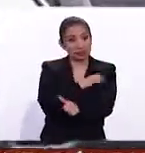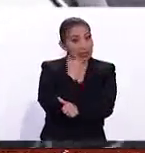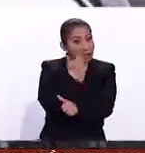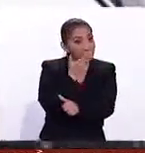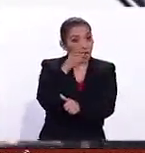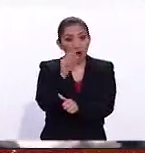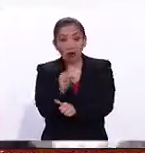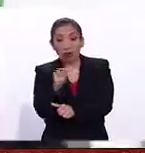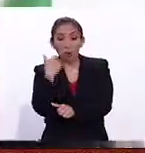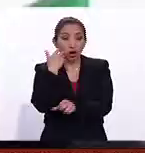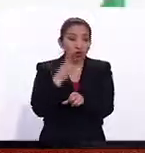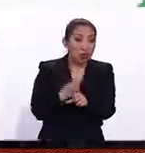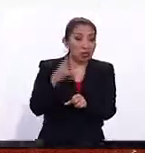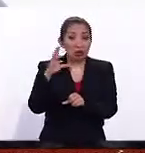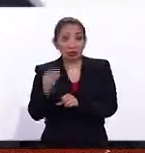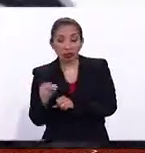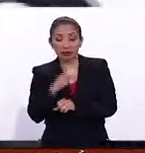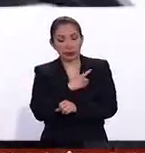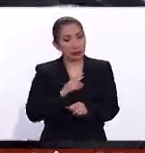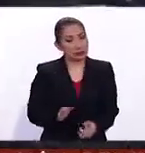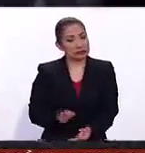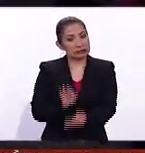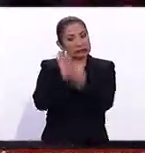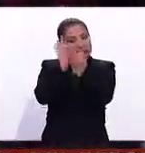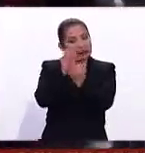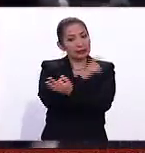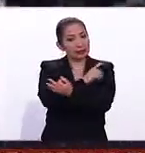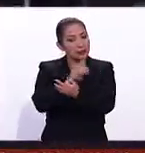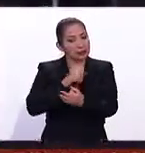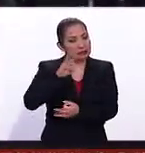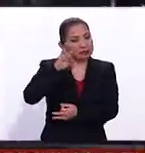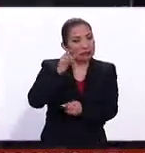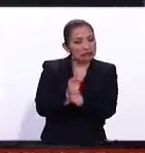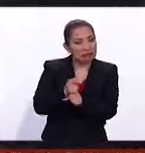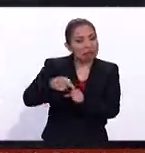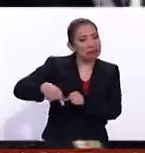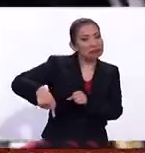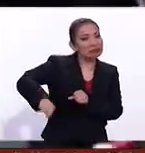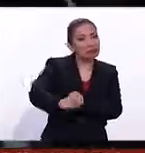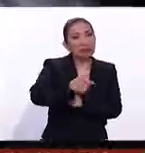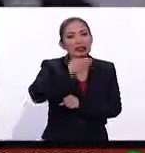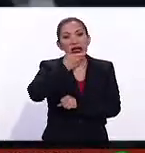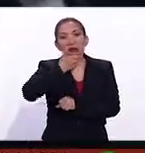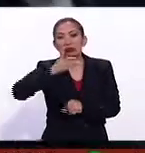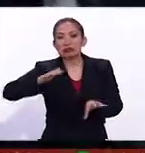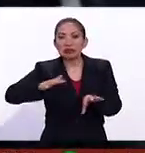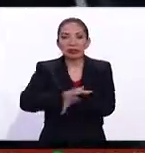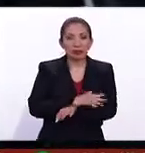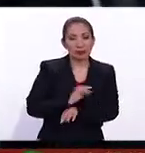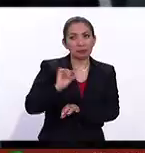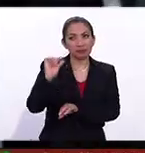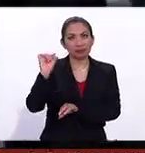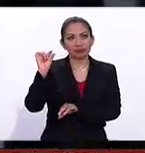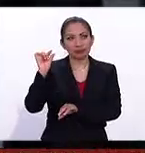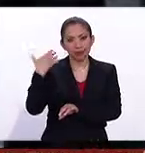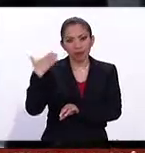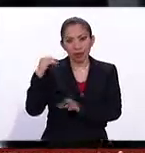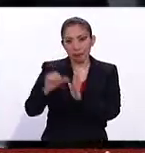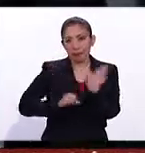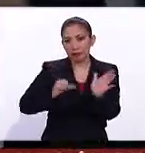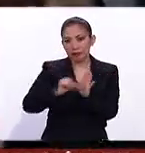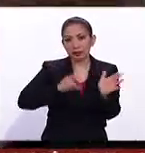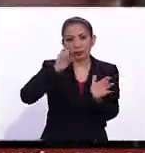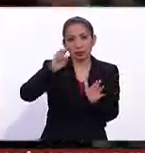no, tengamos la voluntad o no, tenemos que enfrentarnos a la adaptación al cambio climático. Hace unos